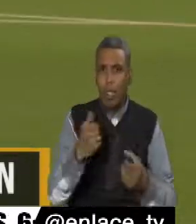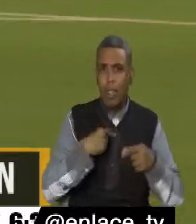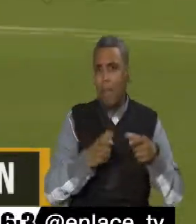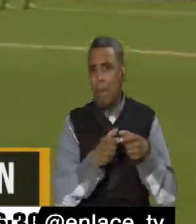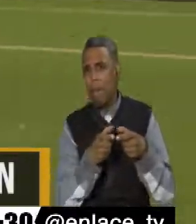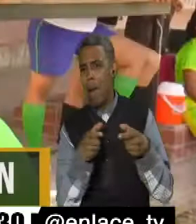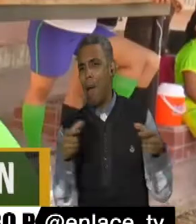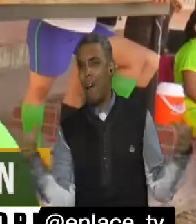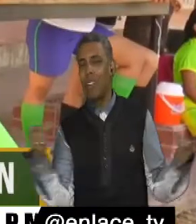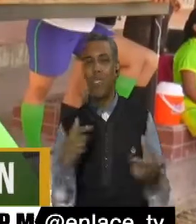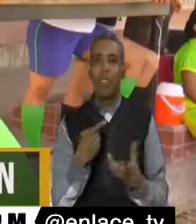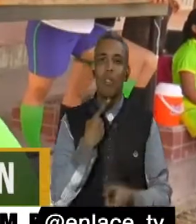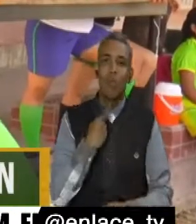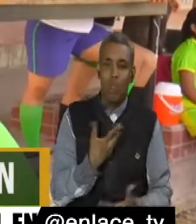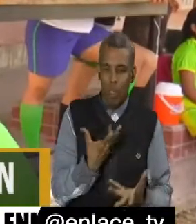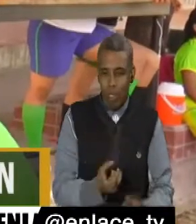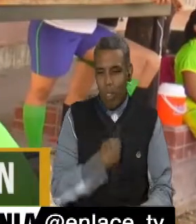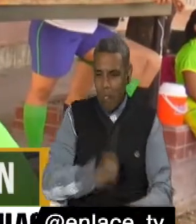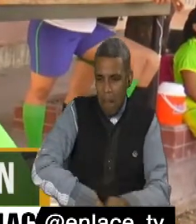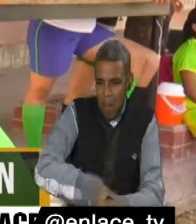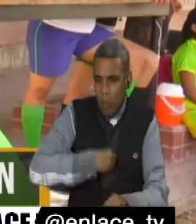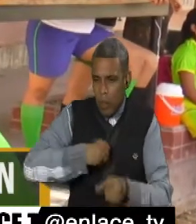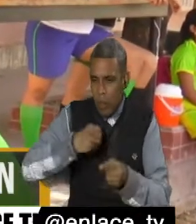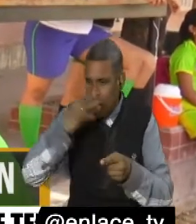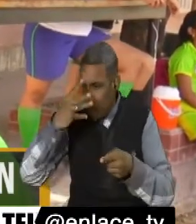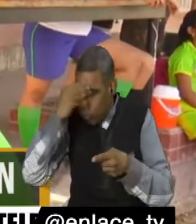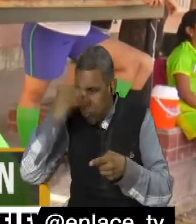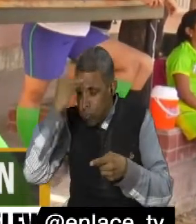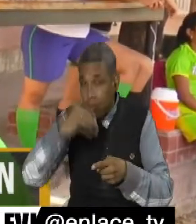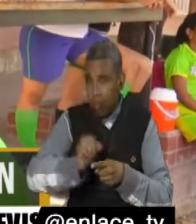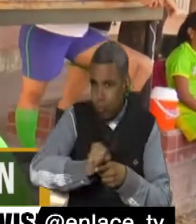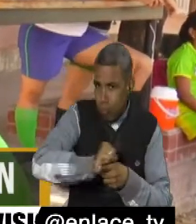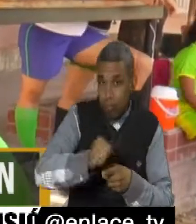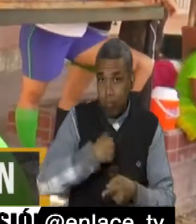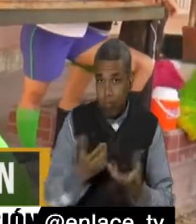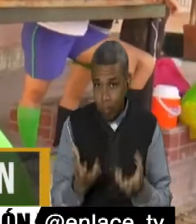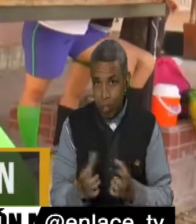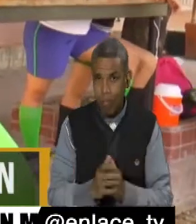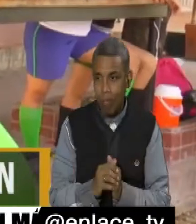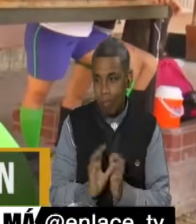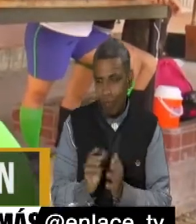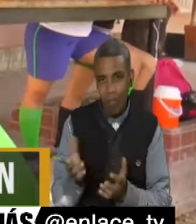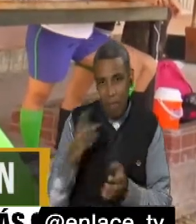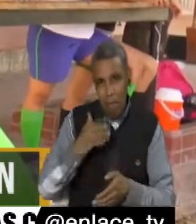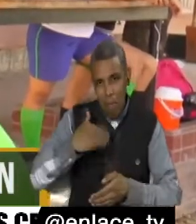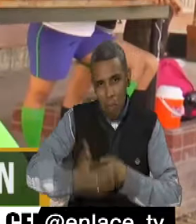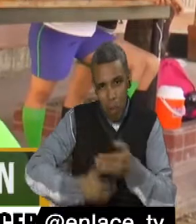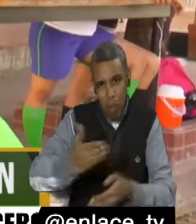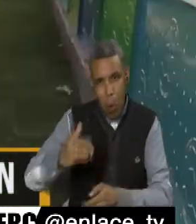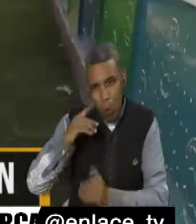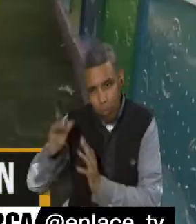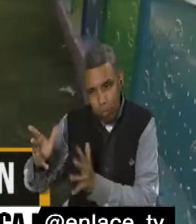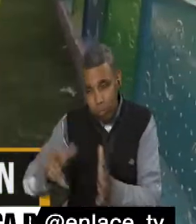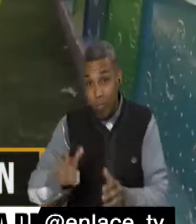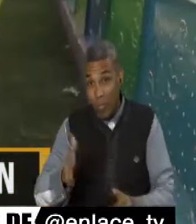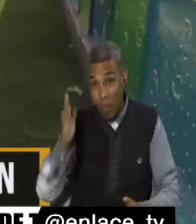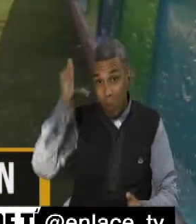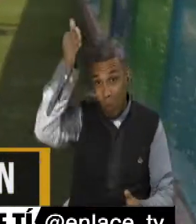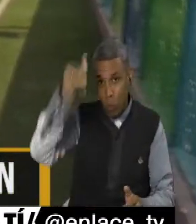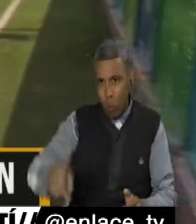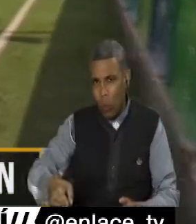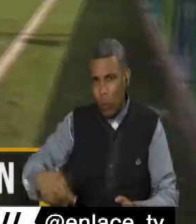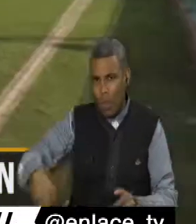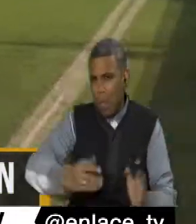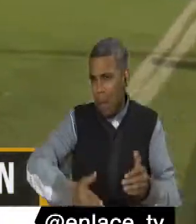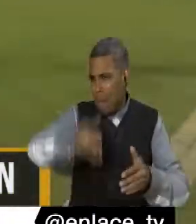que tienen la disciplina y que tienen la disposición de estar en un club pues le dan, y ahí las tenemos. Ahí vamos encarrilándonos para tener un futuro, unas